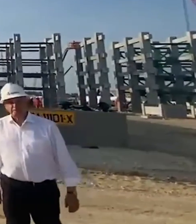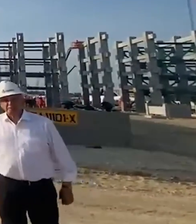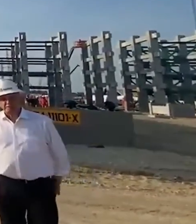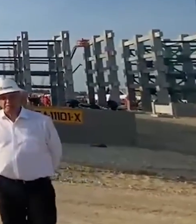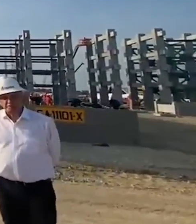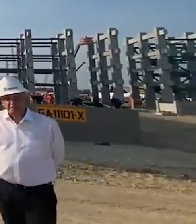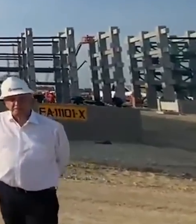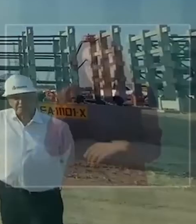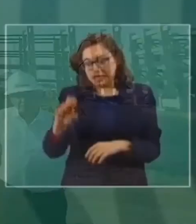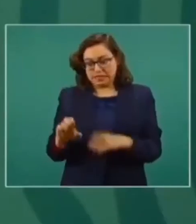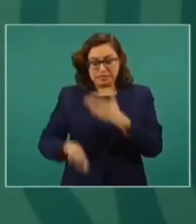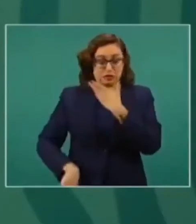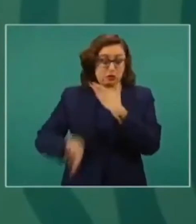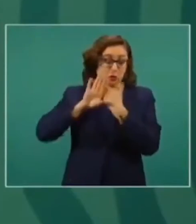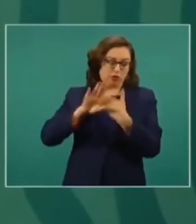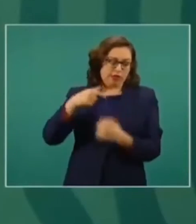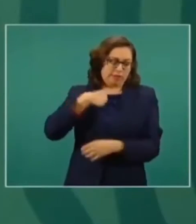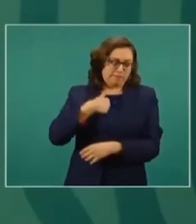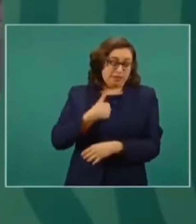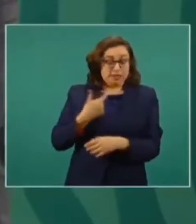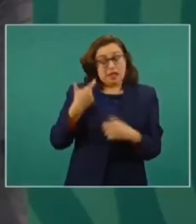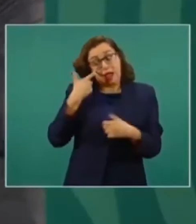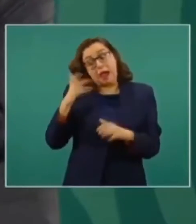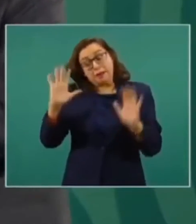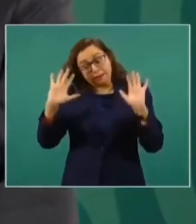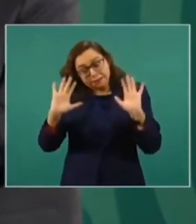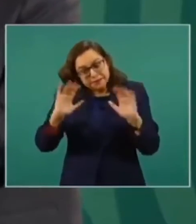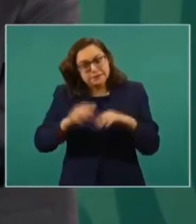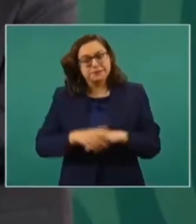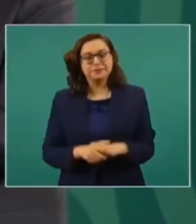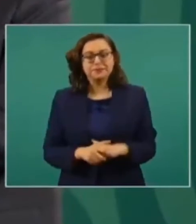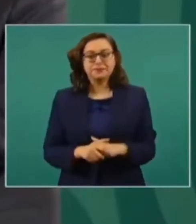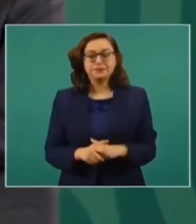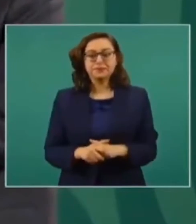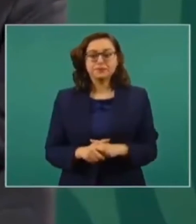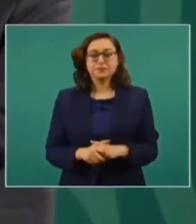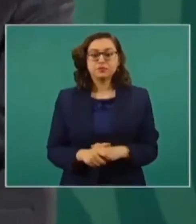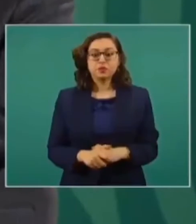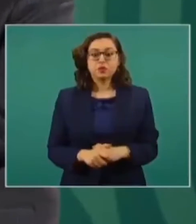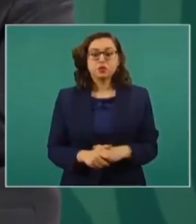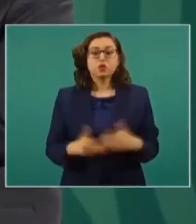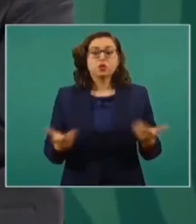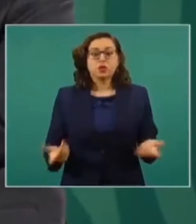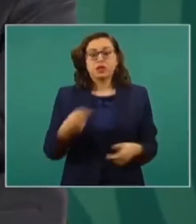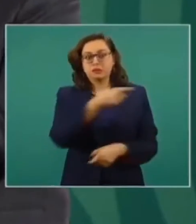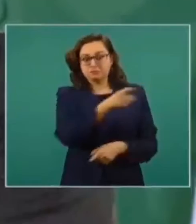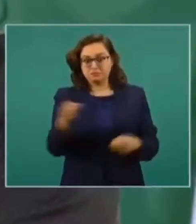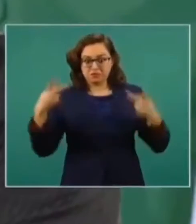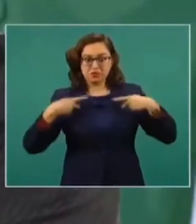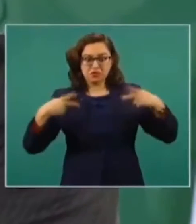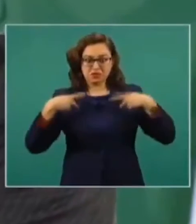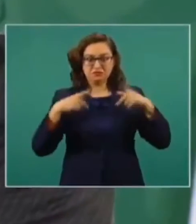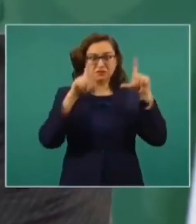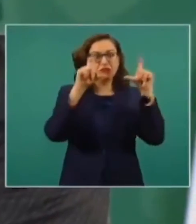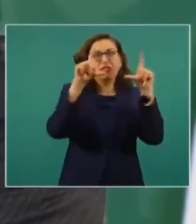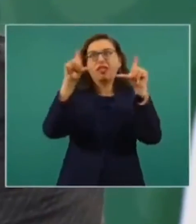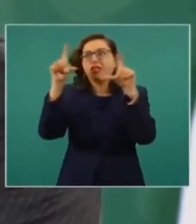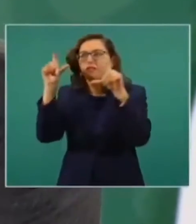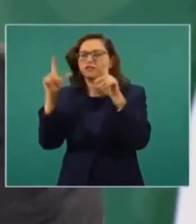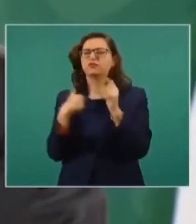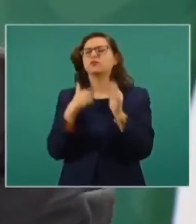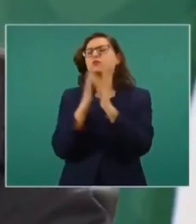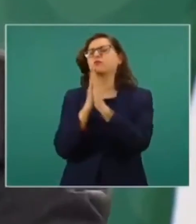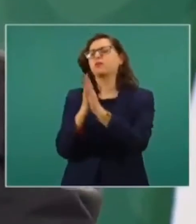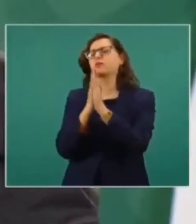se tomaba fotos. Sin embargo, ante el temor de que eso también sea motivo para que lo sancione el Instituto Nacional